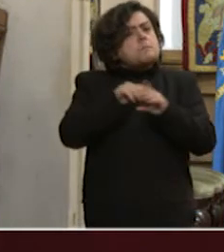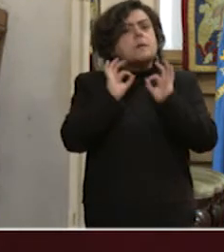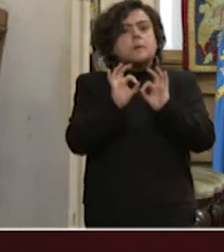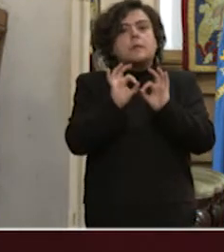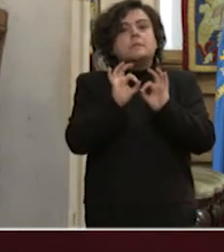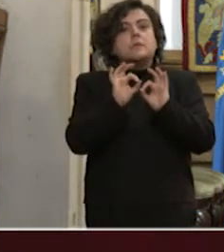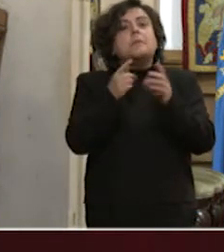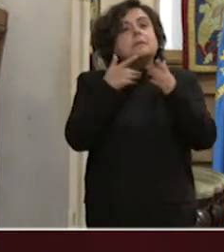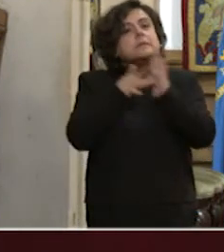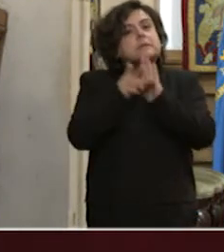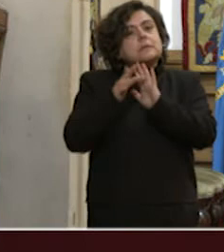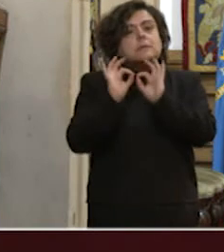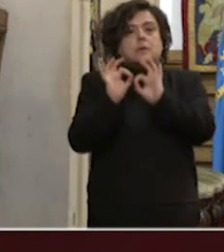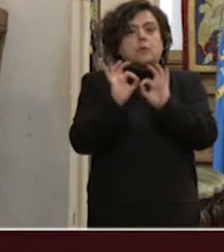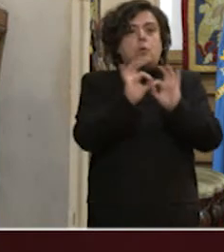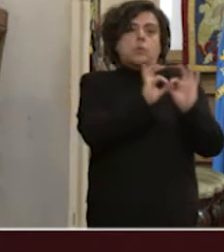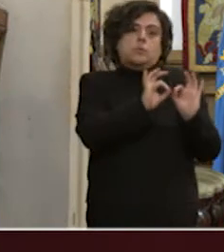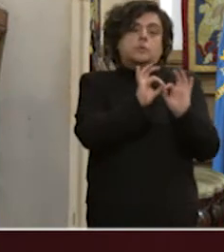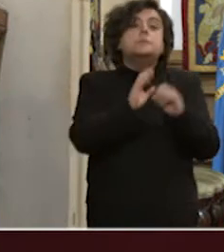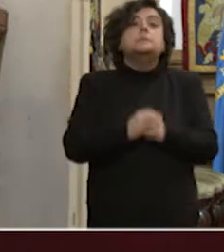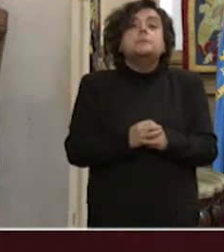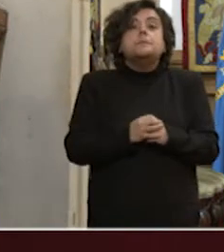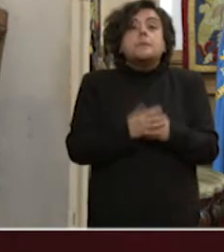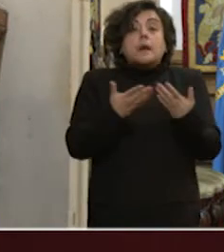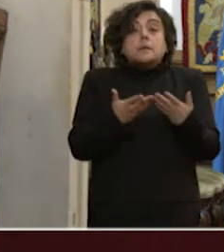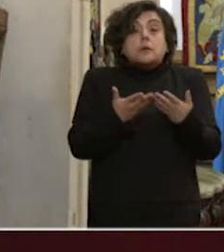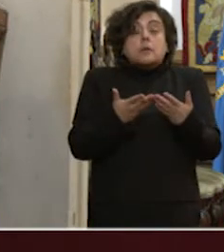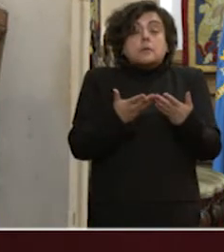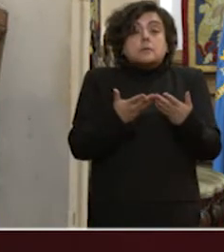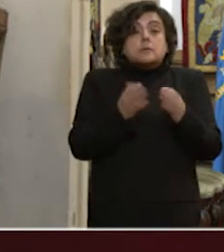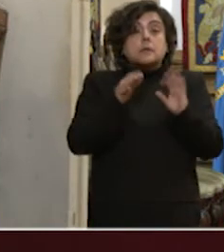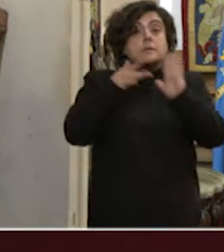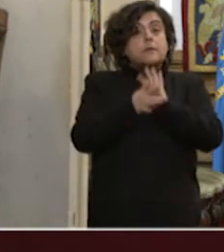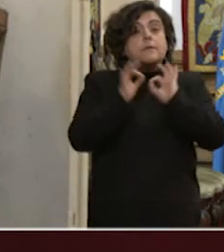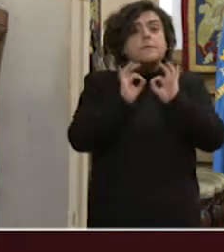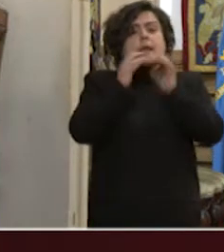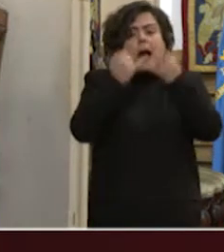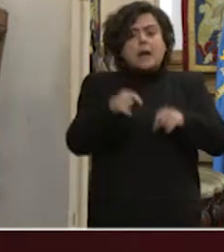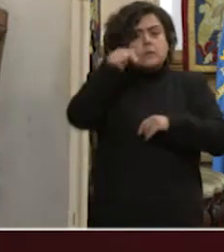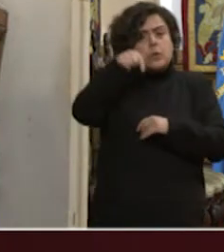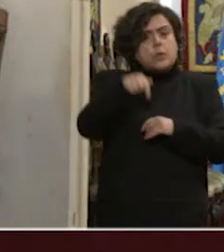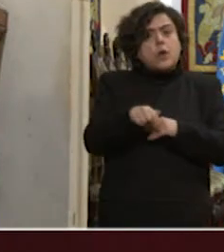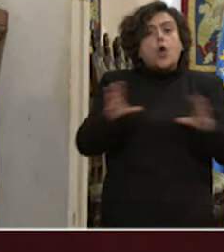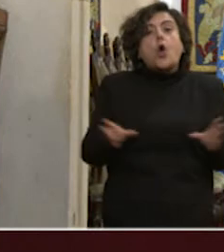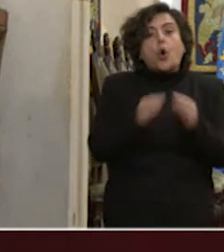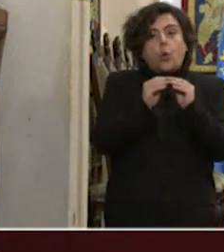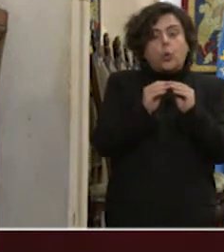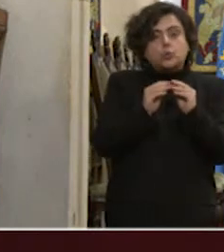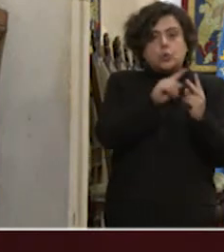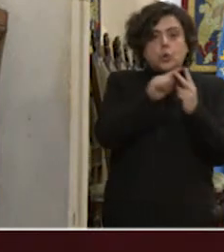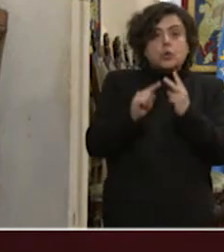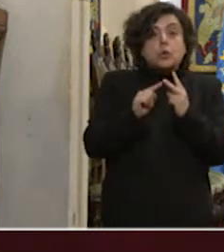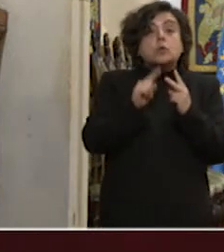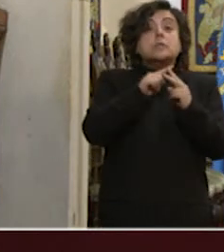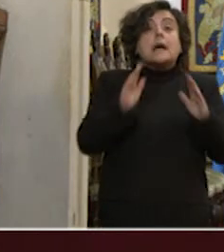su sentido tradicional. Así pues, se trata este de un acto académico conjunto conmemorando a